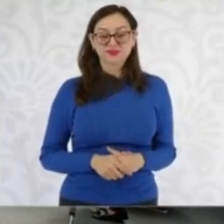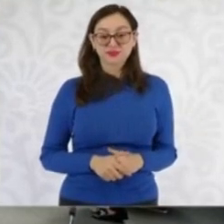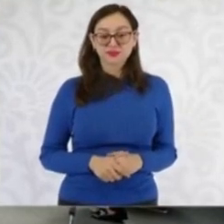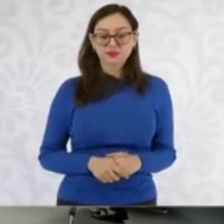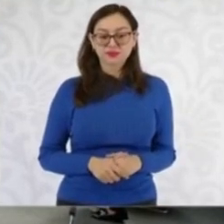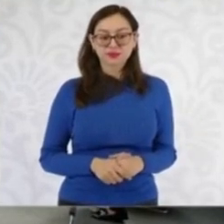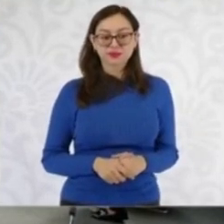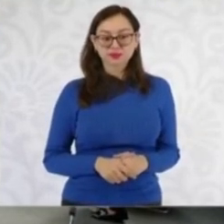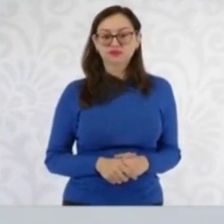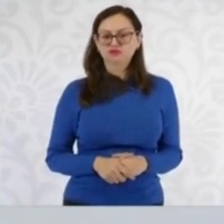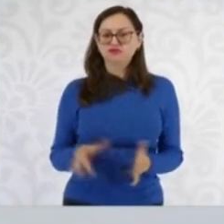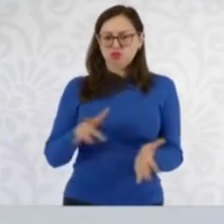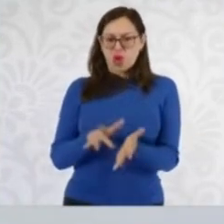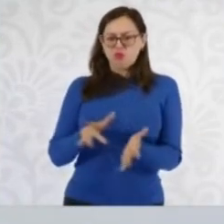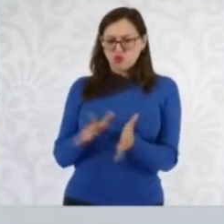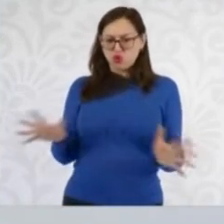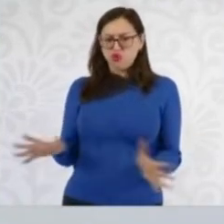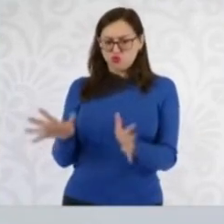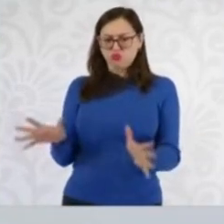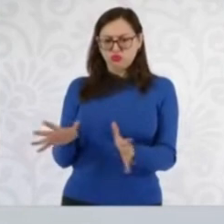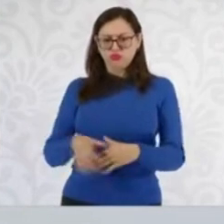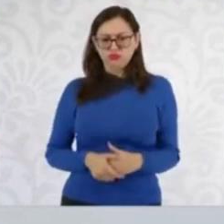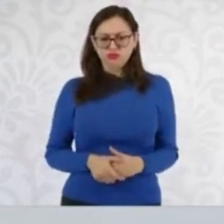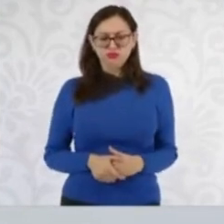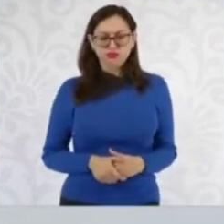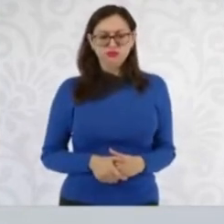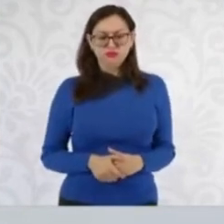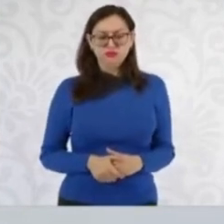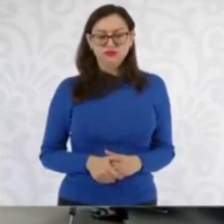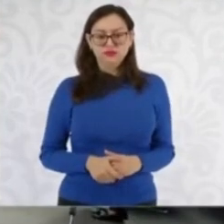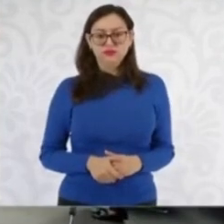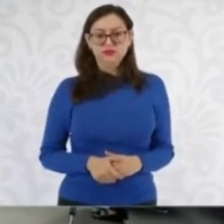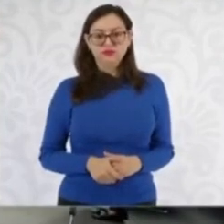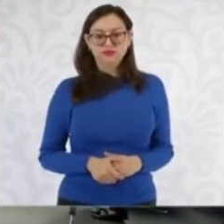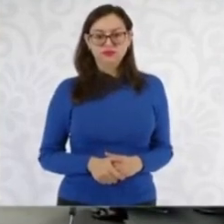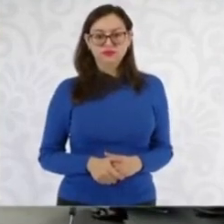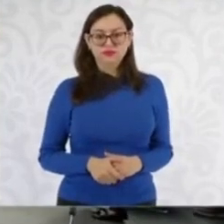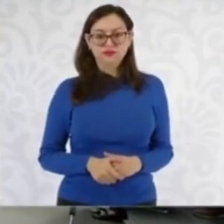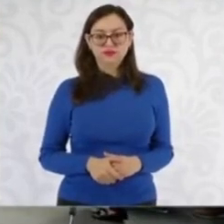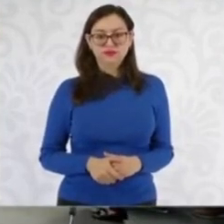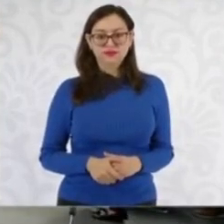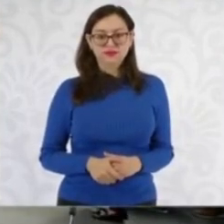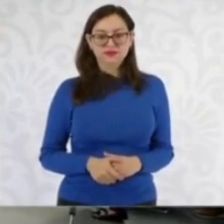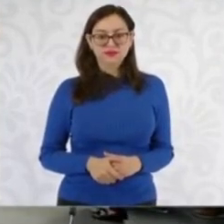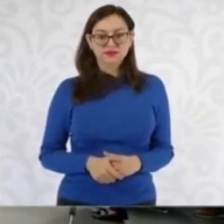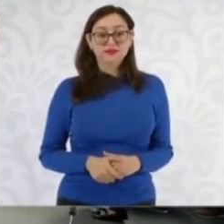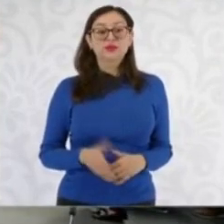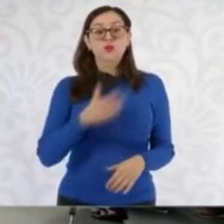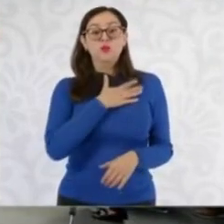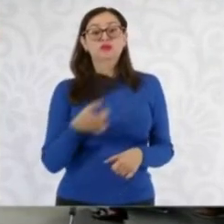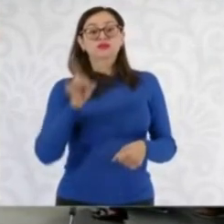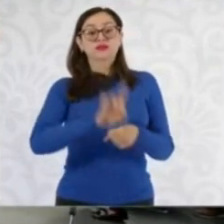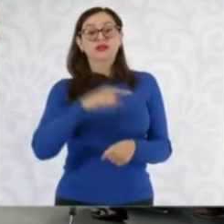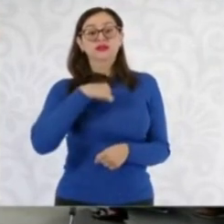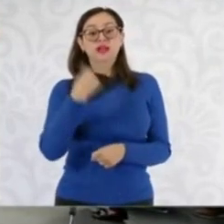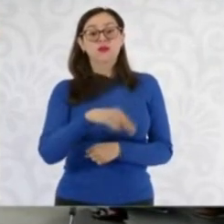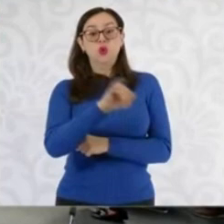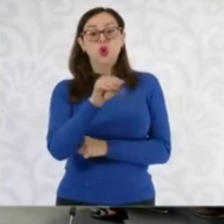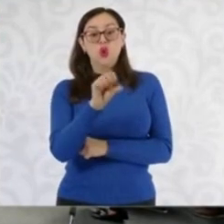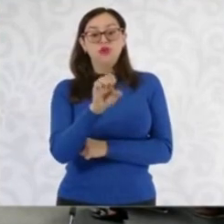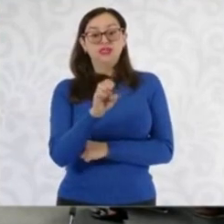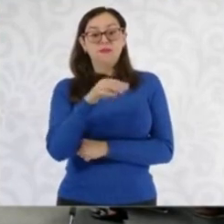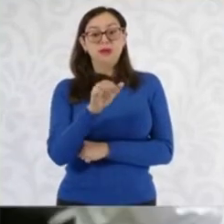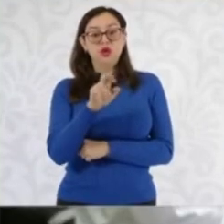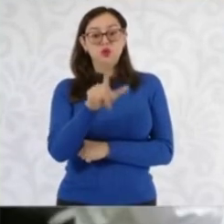Con apoyo para su producción y su fortaleza. Buenos días, Presidenta. José Manuel Fuentes, de Capital 21, Corazón de la